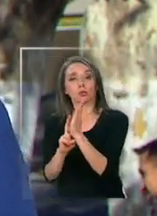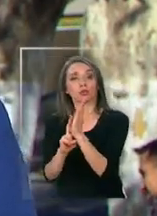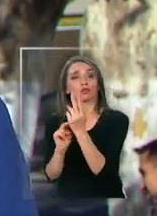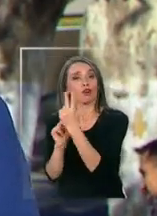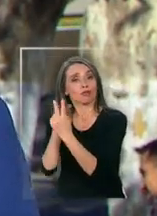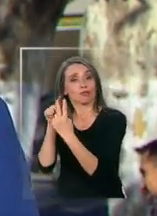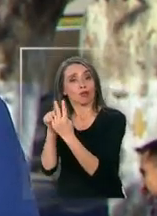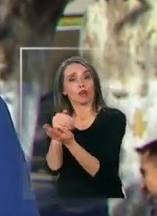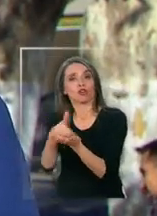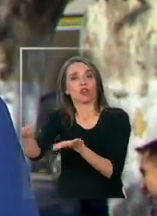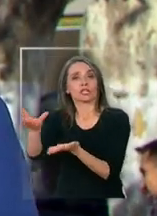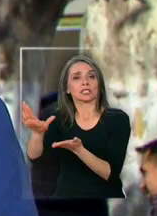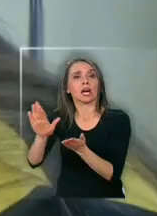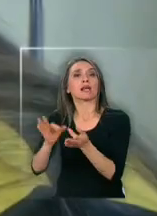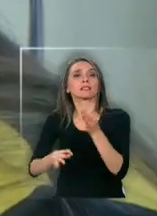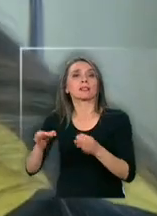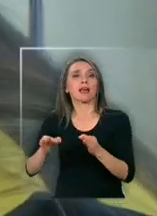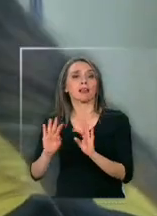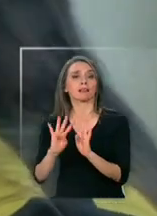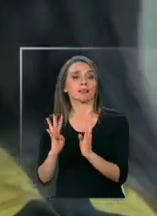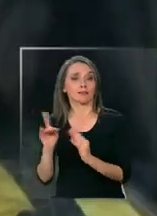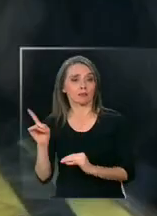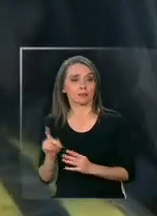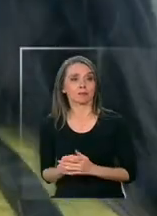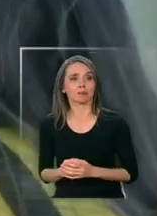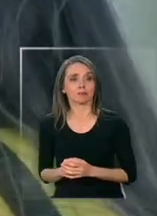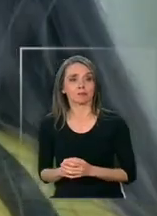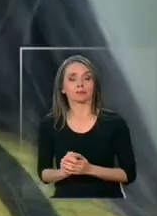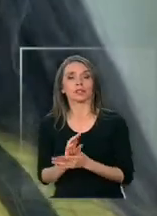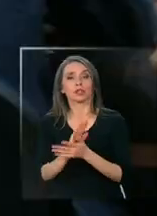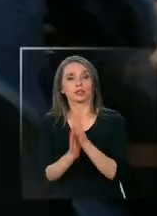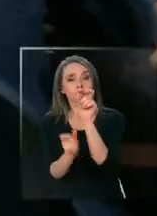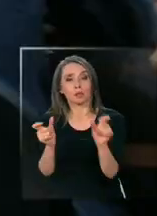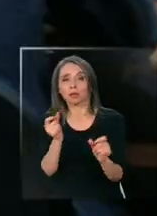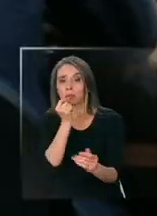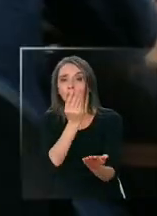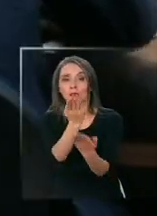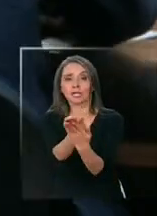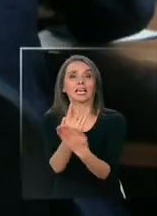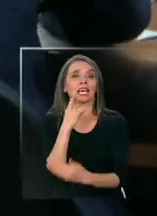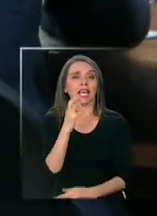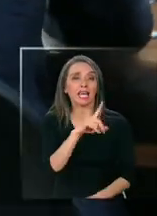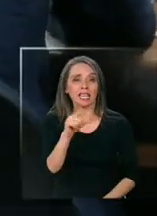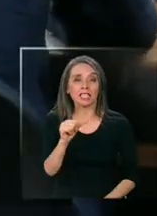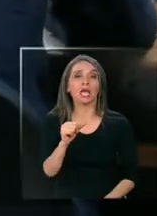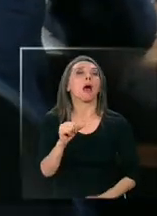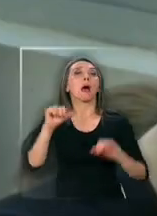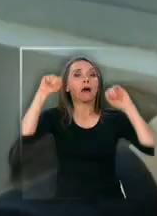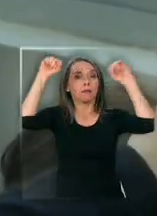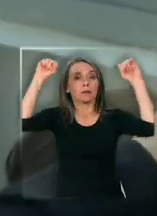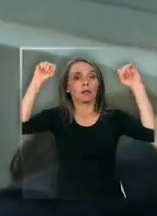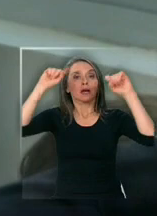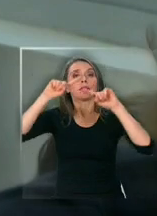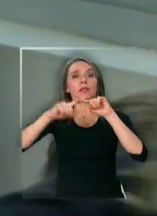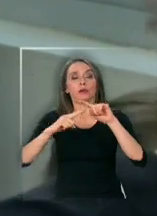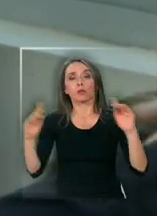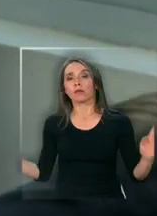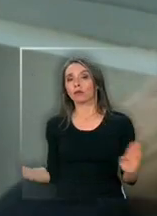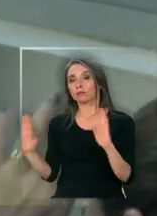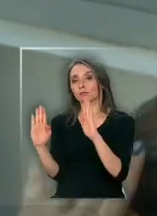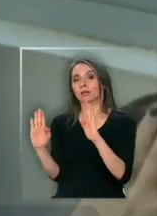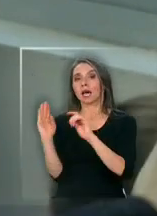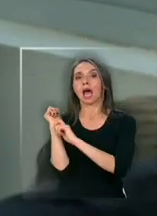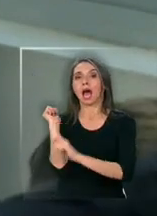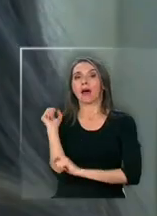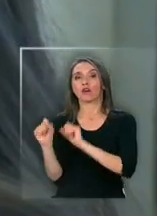parte del Tribunal de Alzada. Todos los querellantes y el Ministerio Público volverán a enfrentarse a los abogados defensores